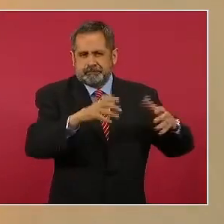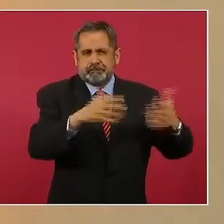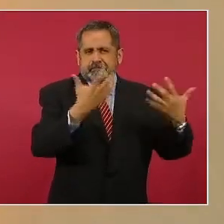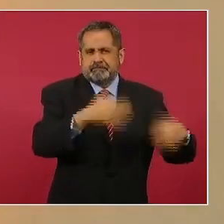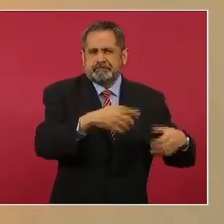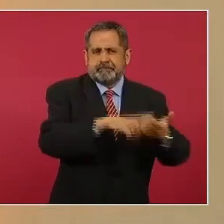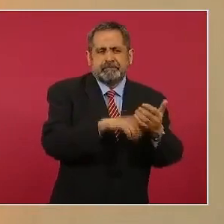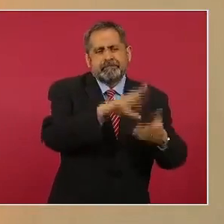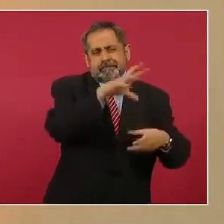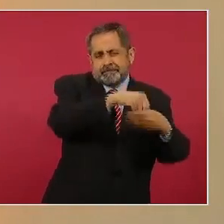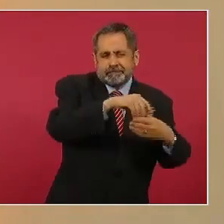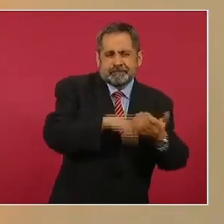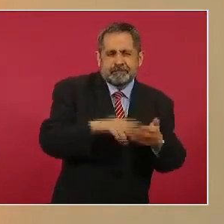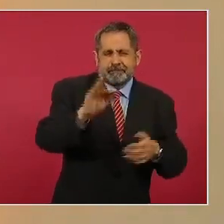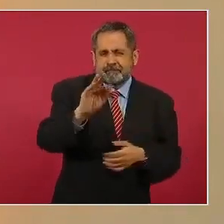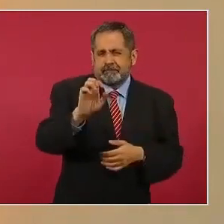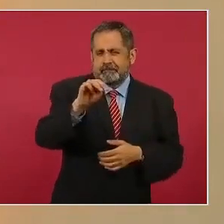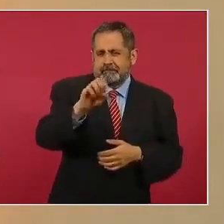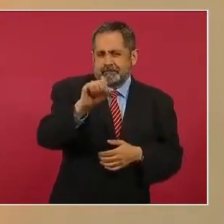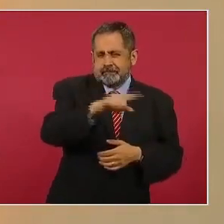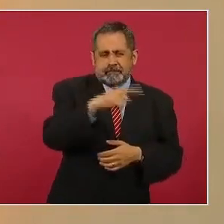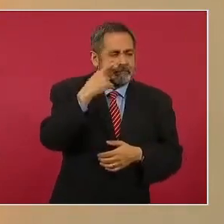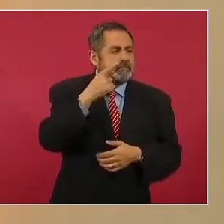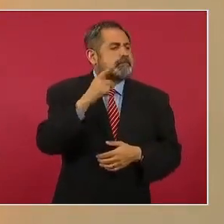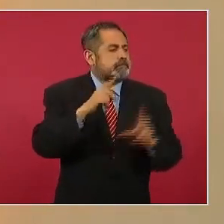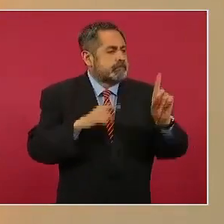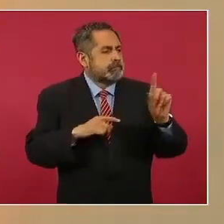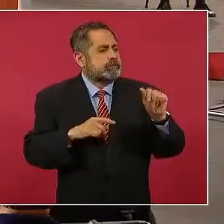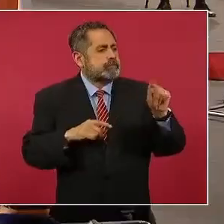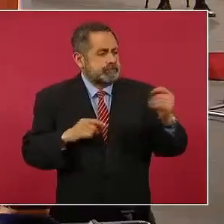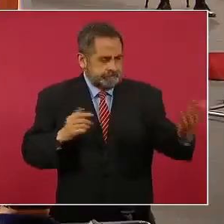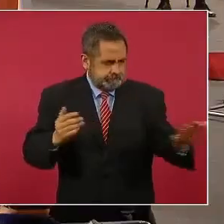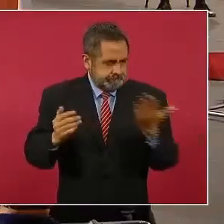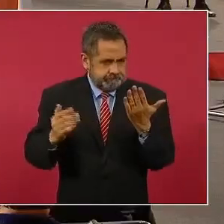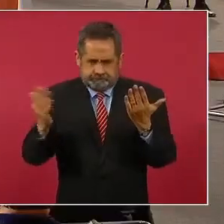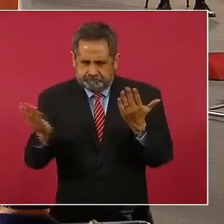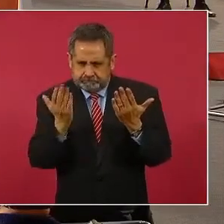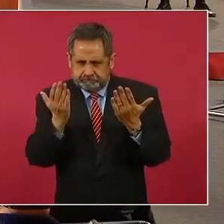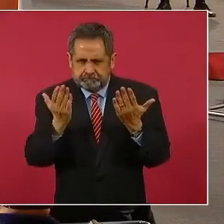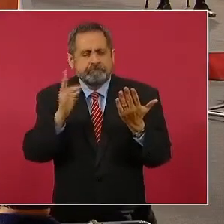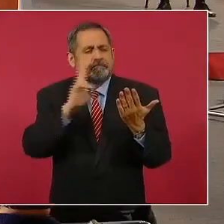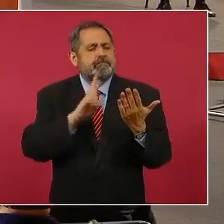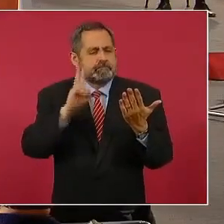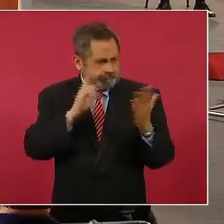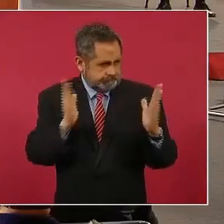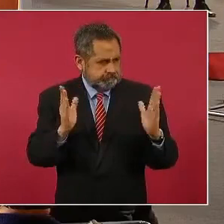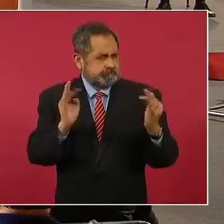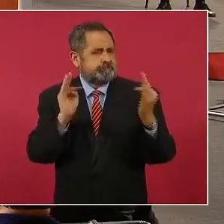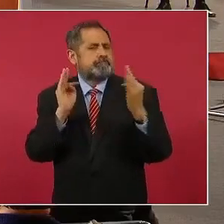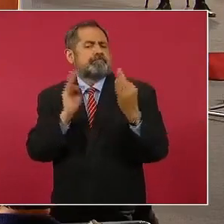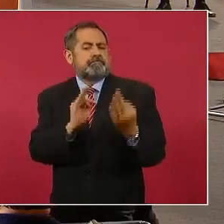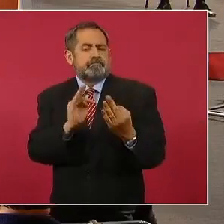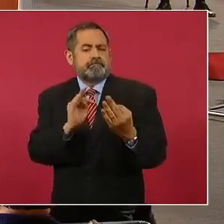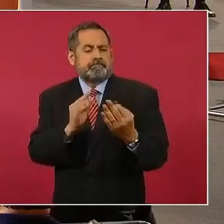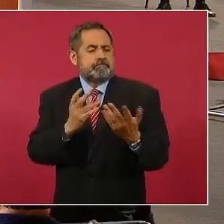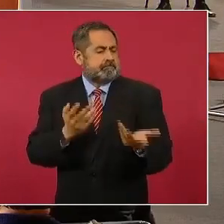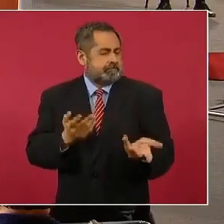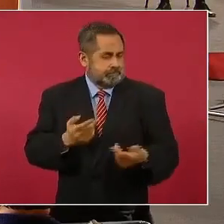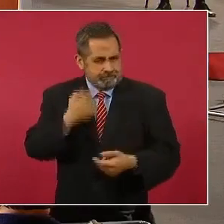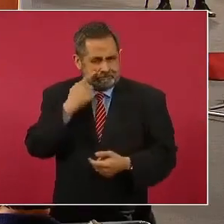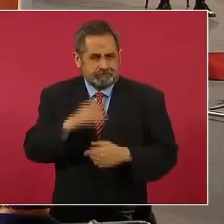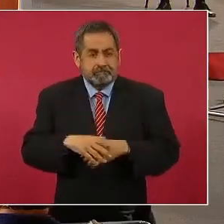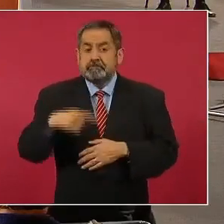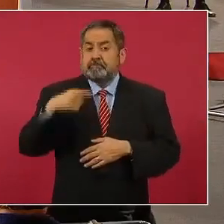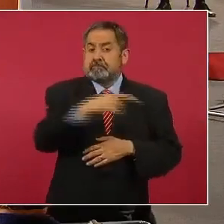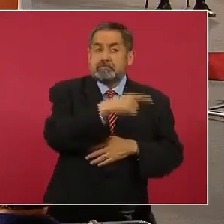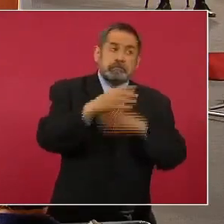fin de analizar los datos que ellos tienen y los datos que nosotros tenemos. Pensamos que es completamente innecesario que